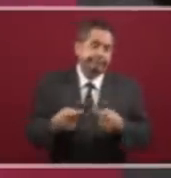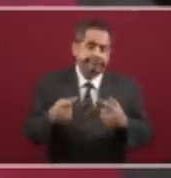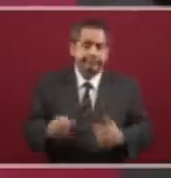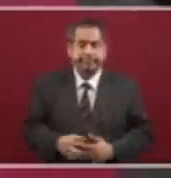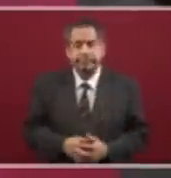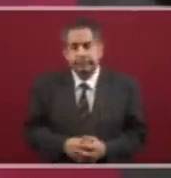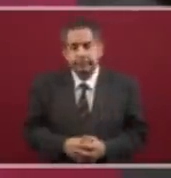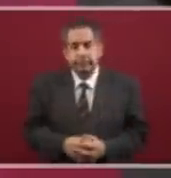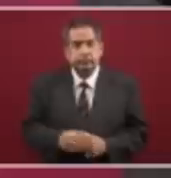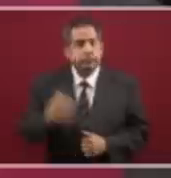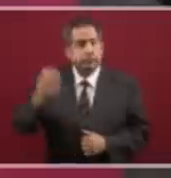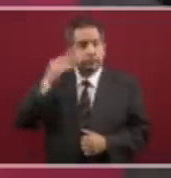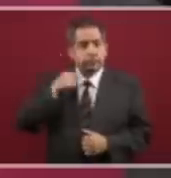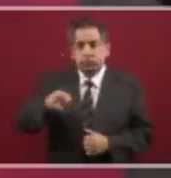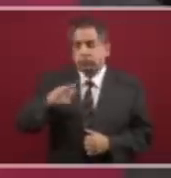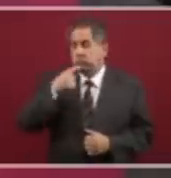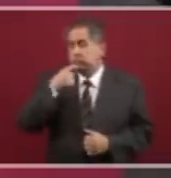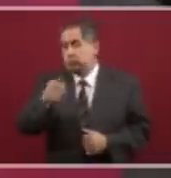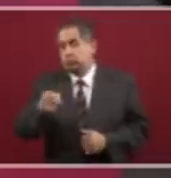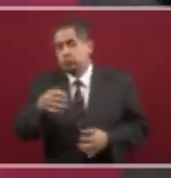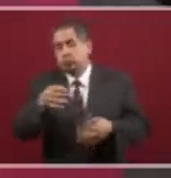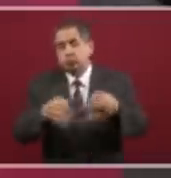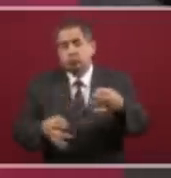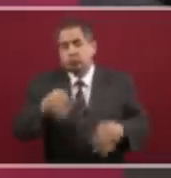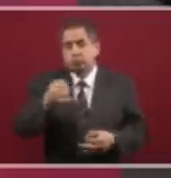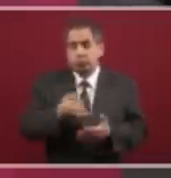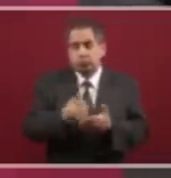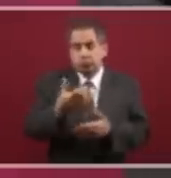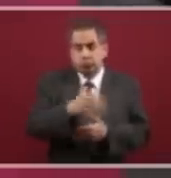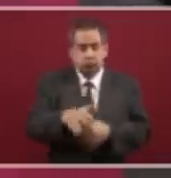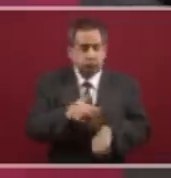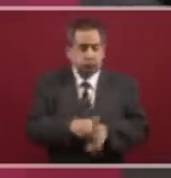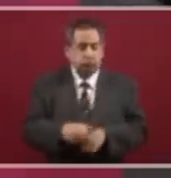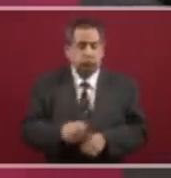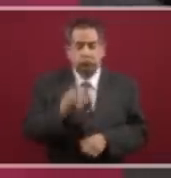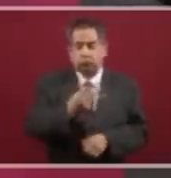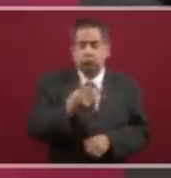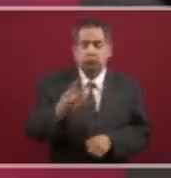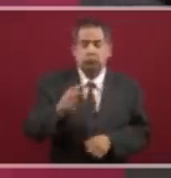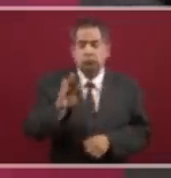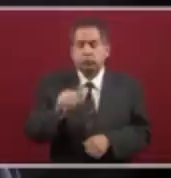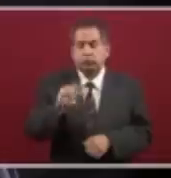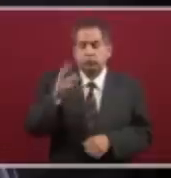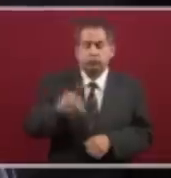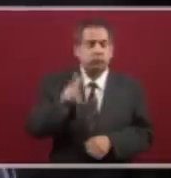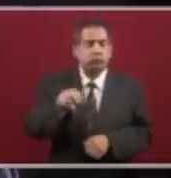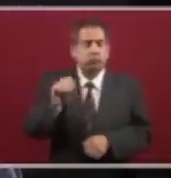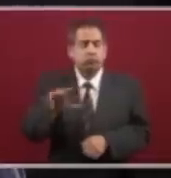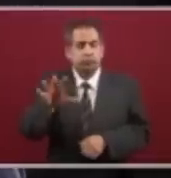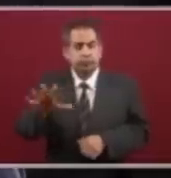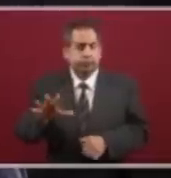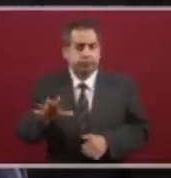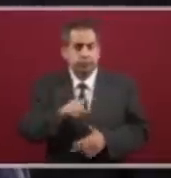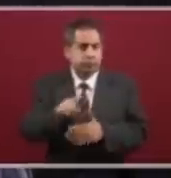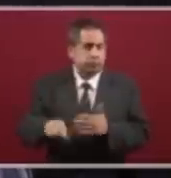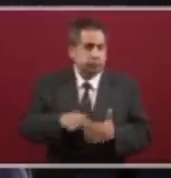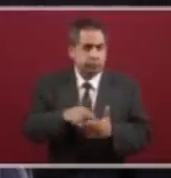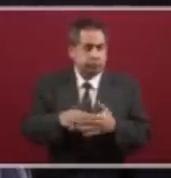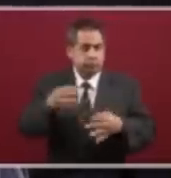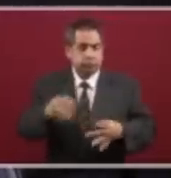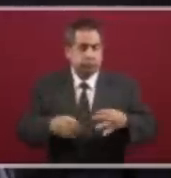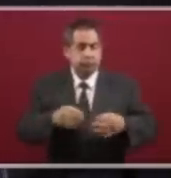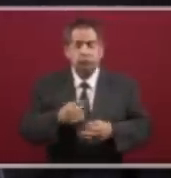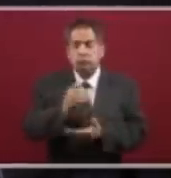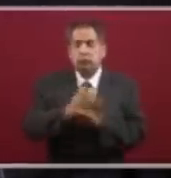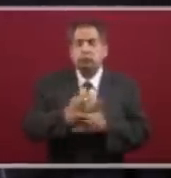y quien promovió un juicio agrario de número 446 diagonal 2005 radicado en el tribunal unitario